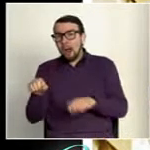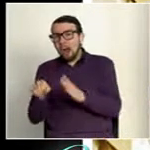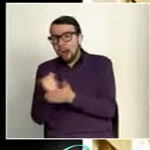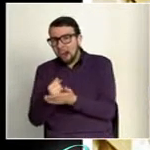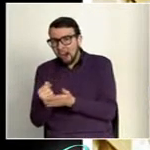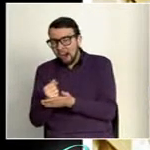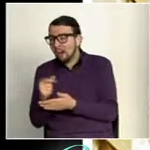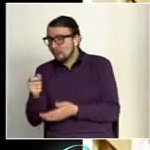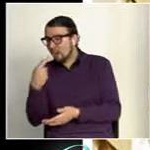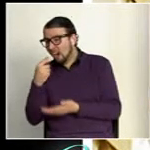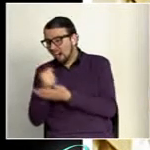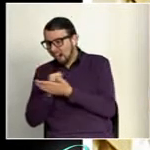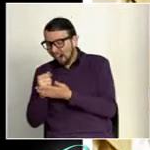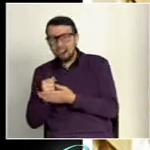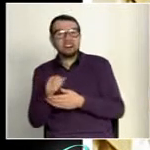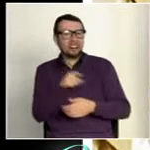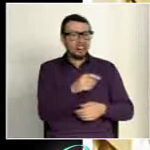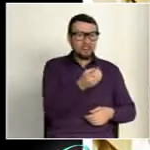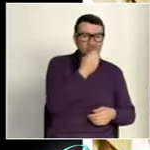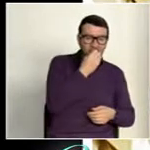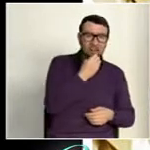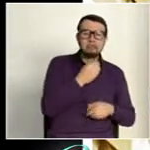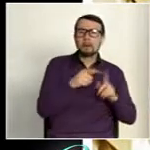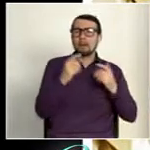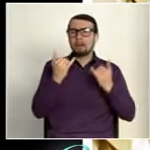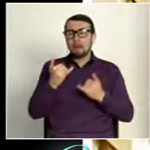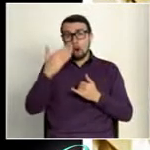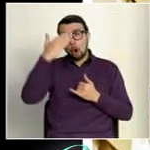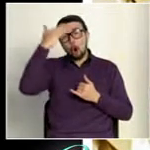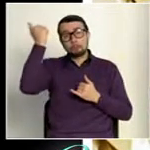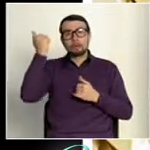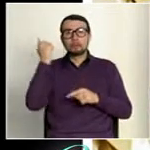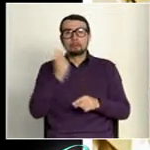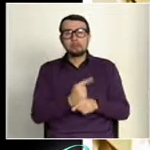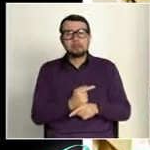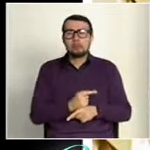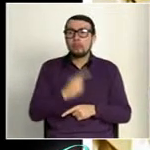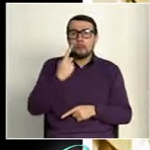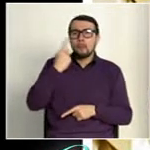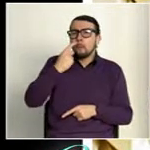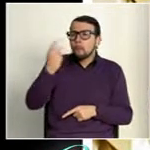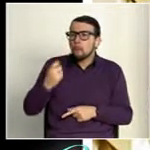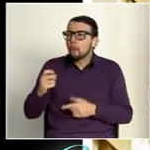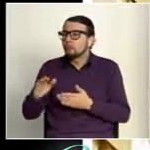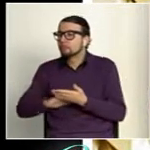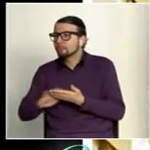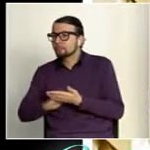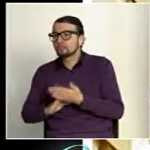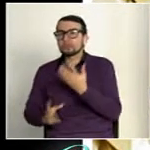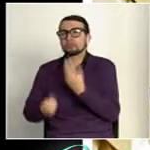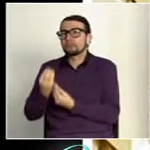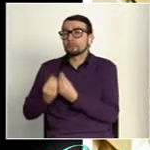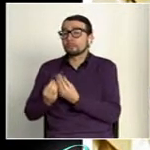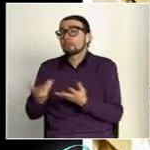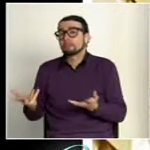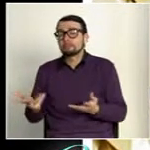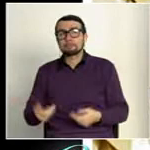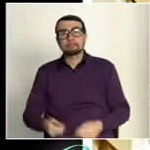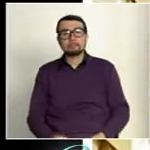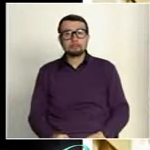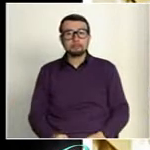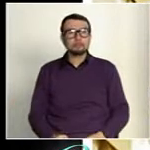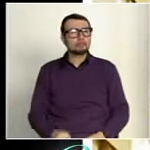nosotros hoy al día olvidamos ese canon y comenzamos a buscar solución en los químicos. Ahí vemos